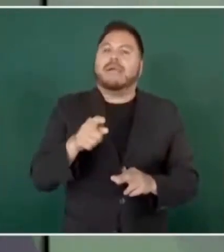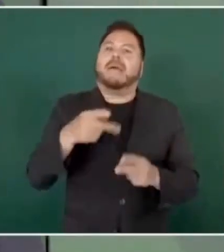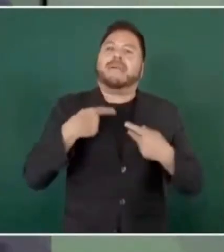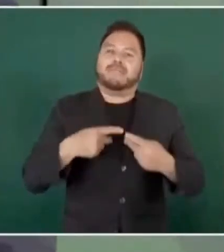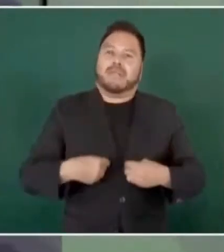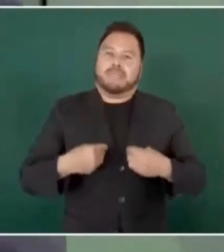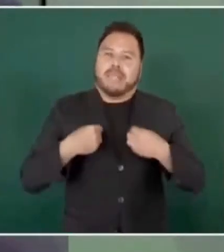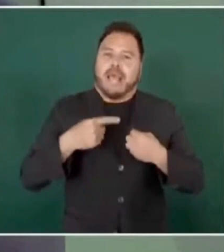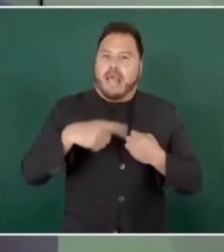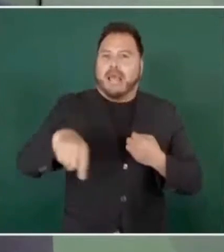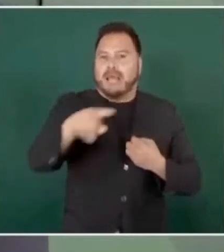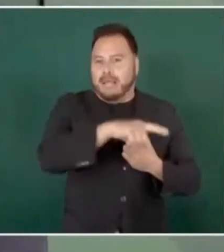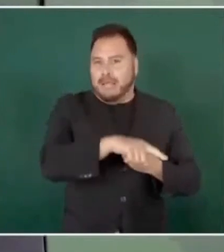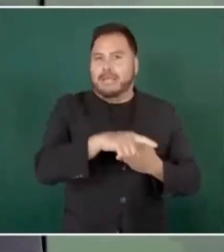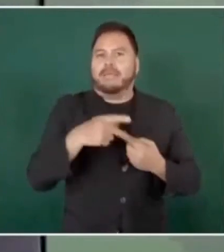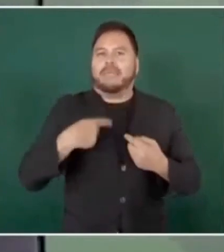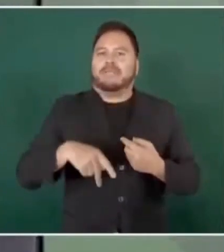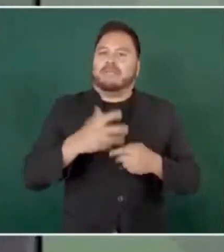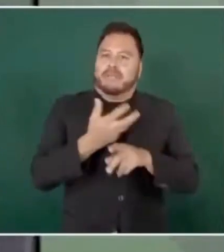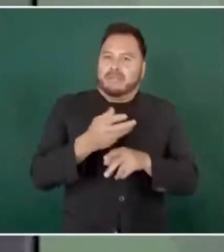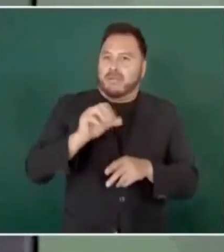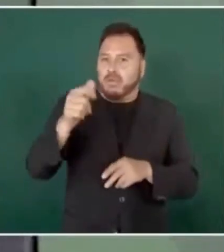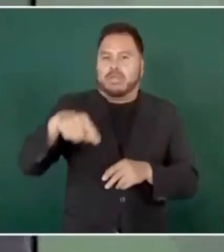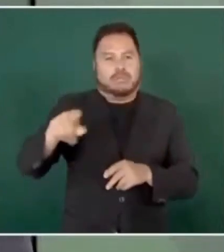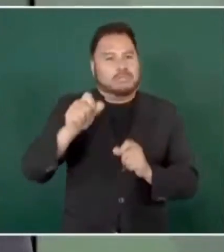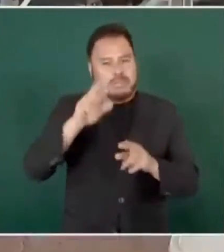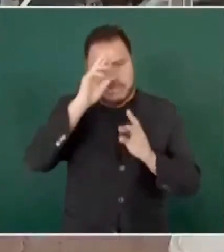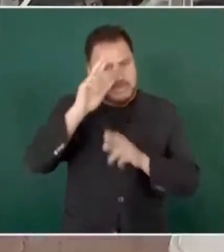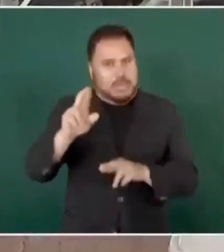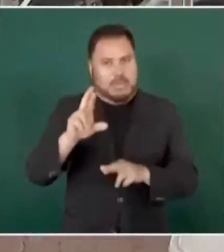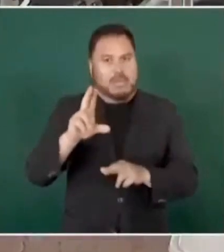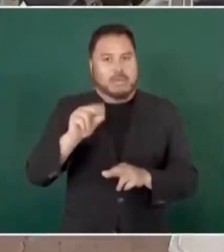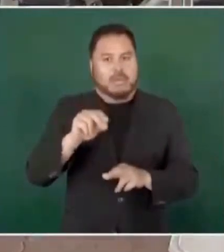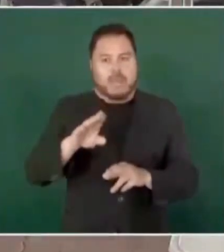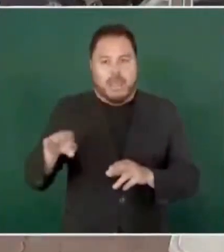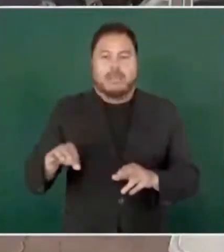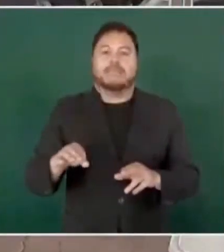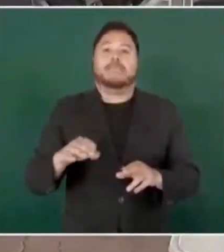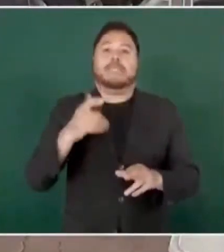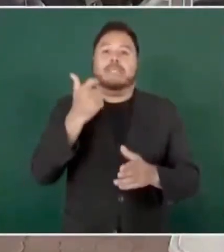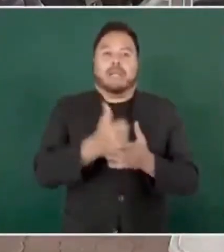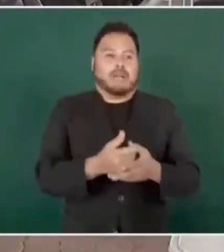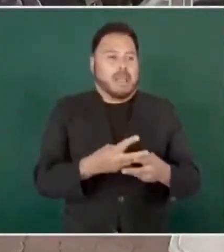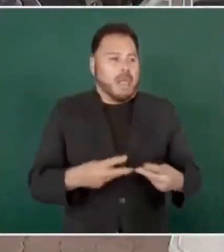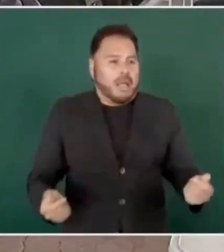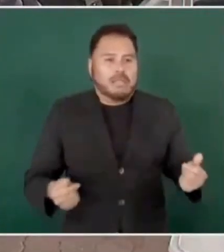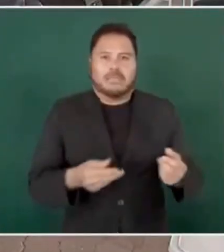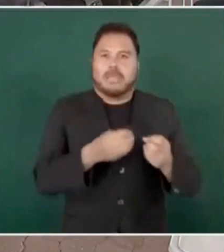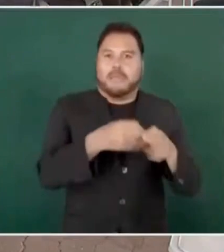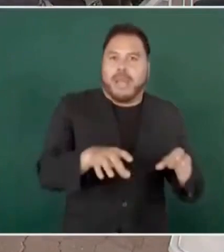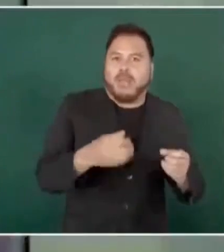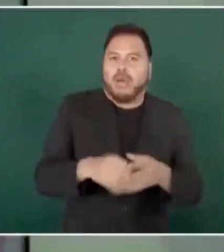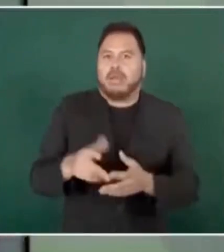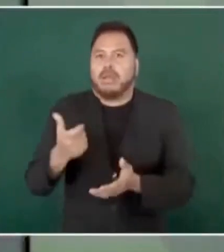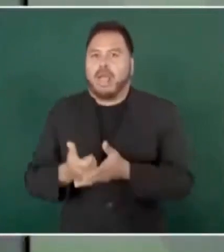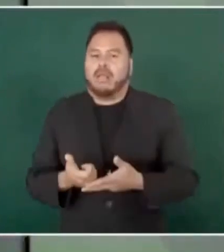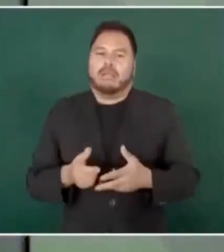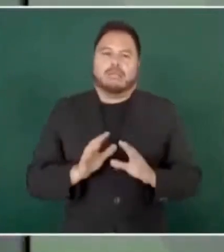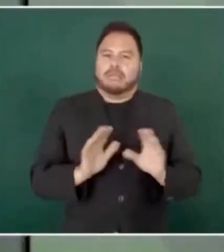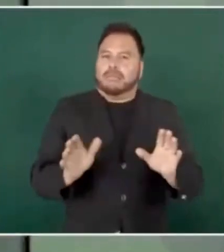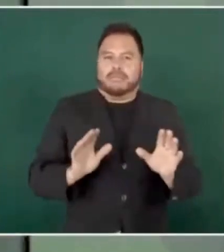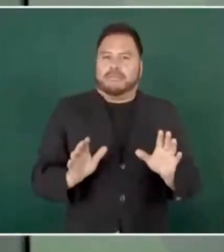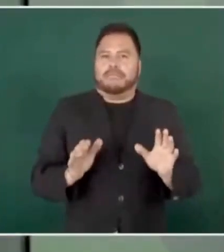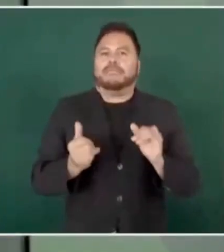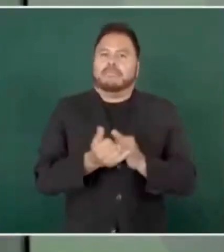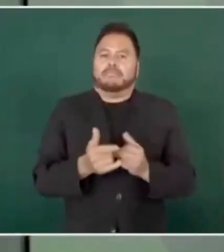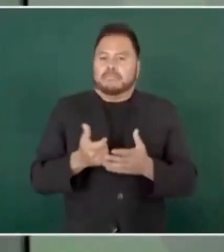vida y los intereses de los extranjeros. No hubo fuga de capital, ni se debilitó la hacienda